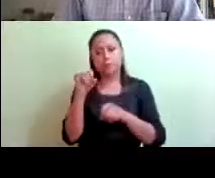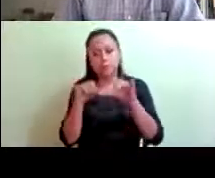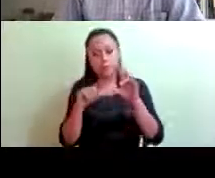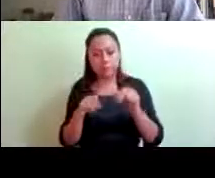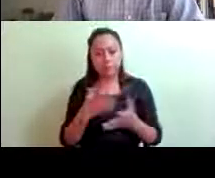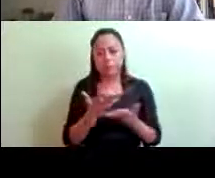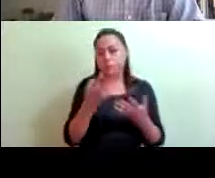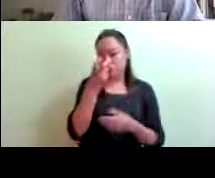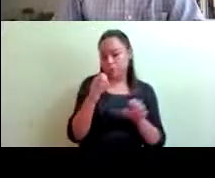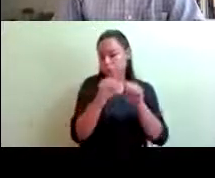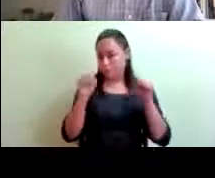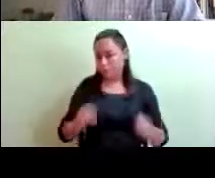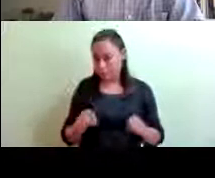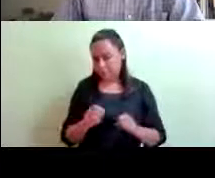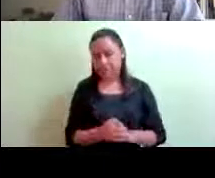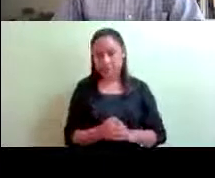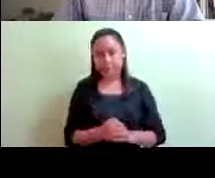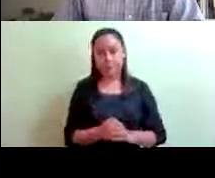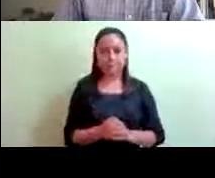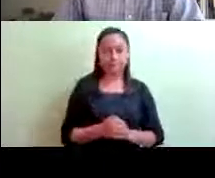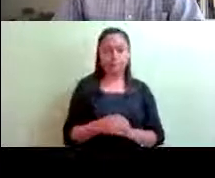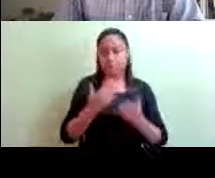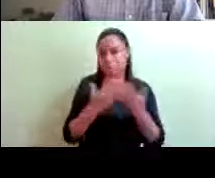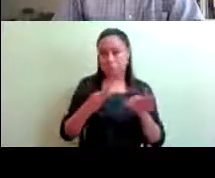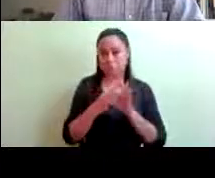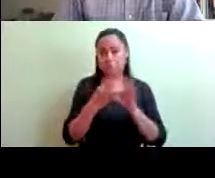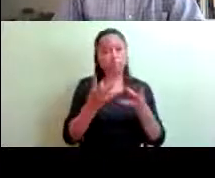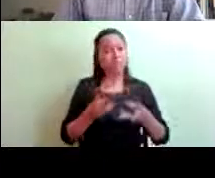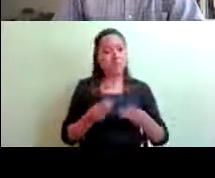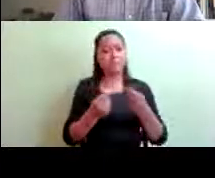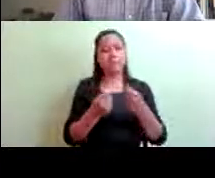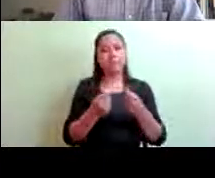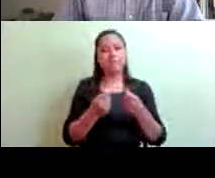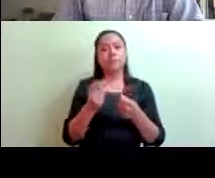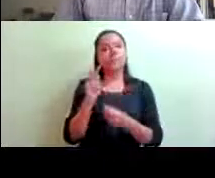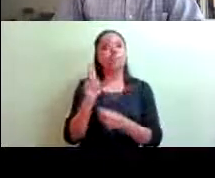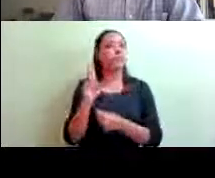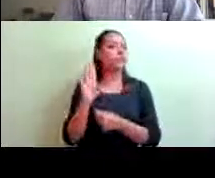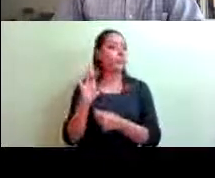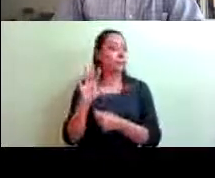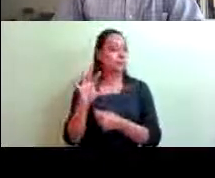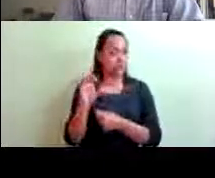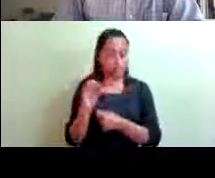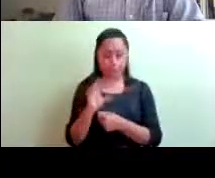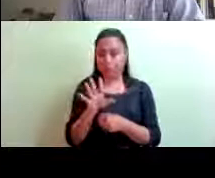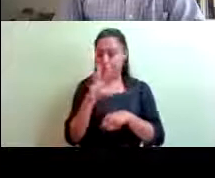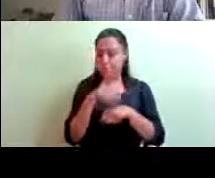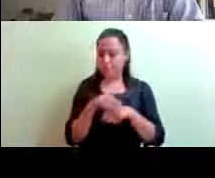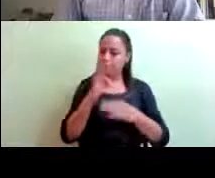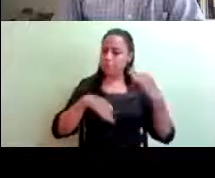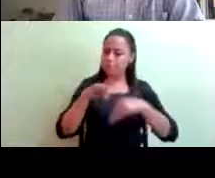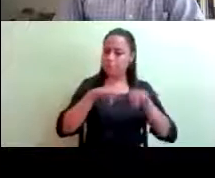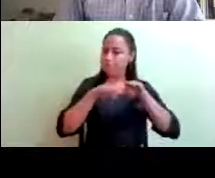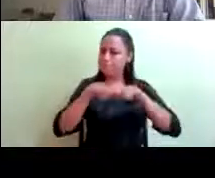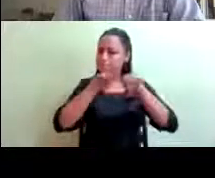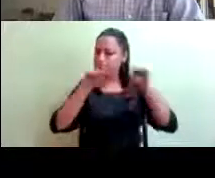con el sistema. La eficiencia del gasto público nos permite trabajar en una forma mucho más equitativa